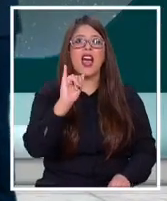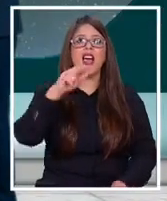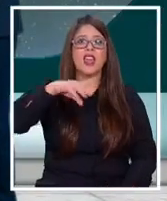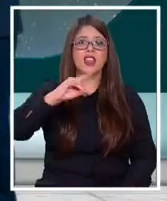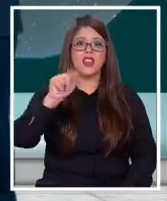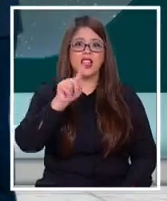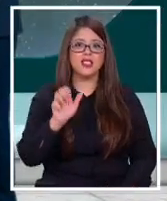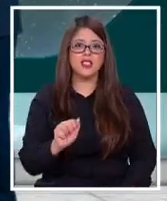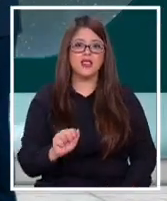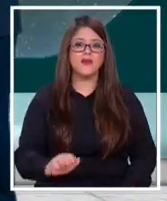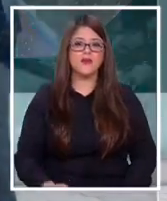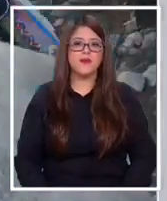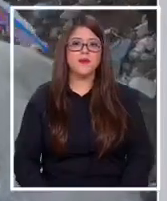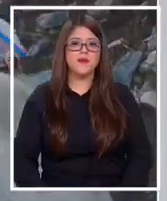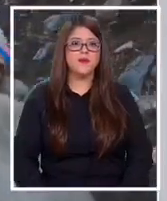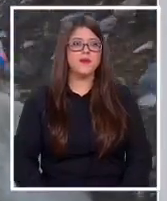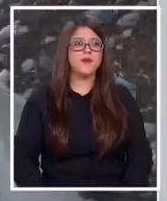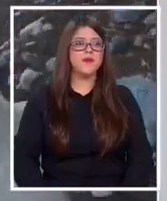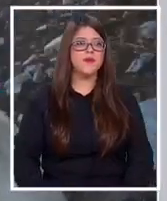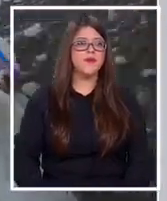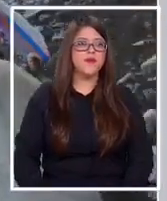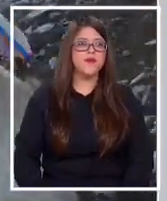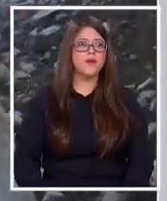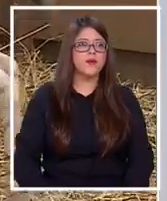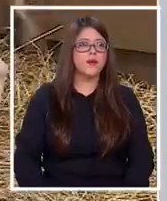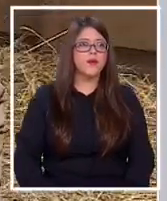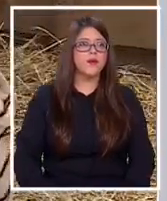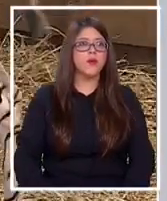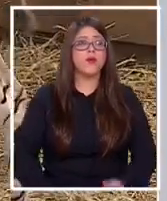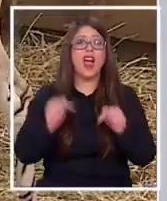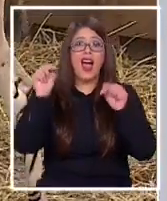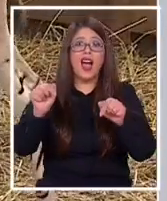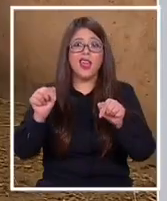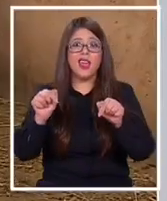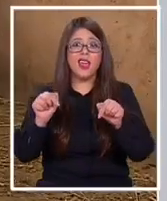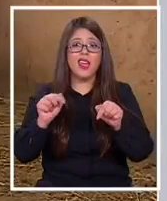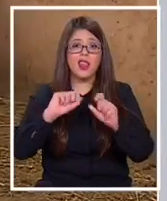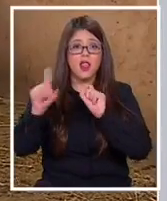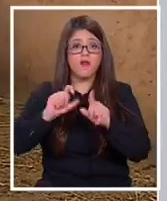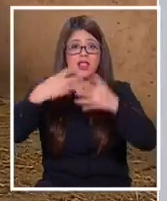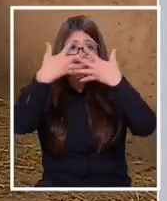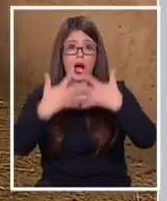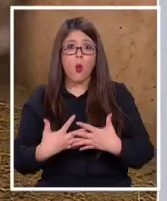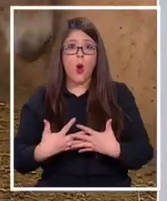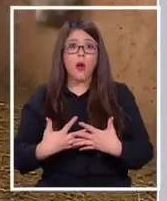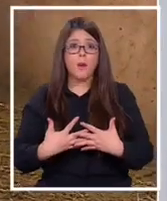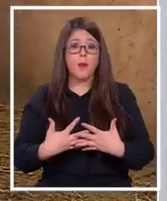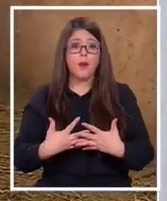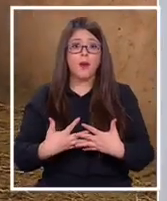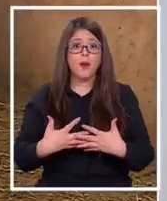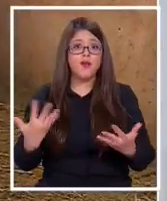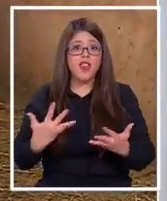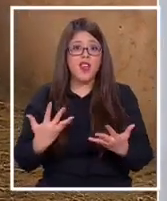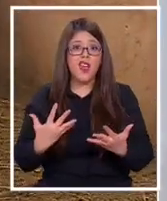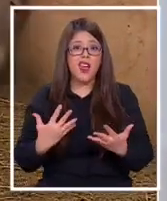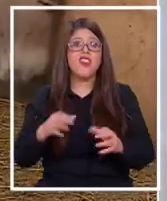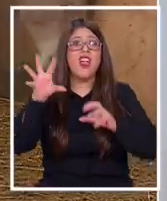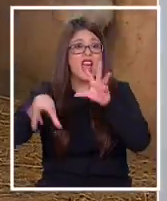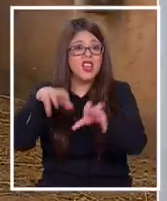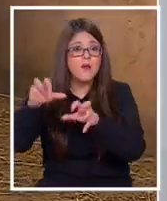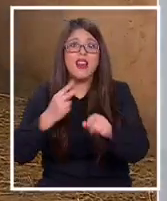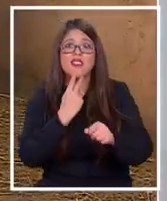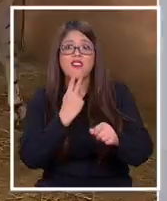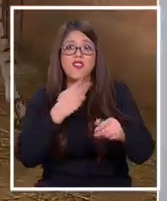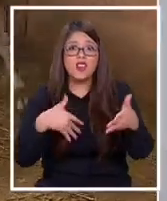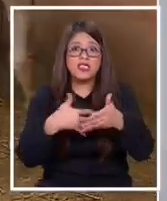Ugarte. Los anticuerpos de vicuñas, de llamas, de especie de camélidos andinos se han